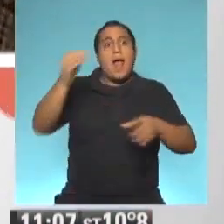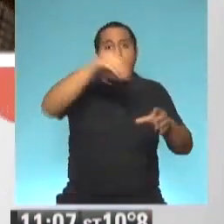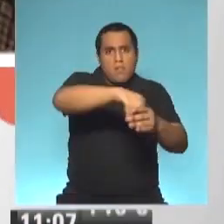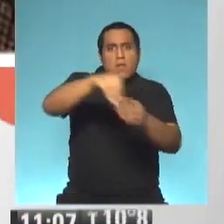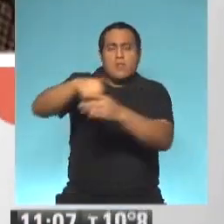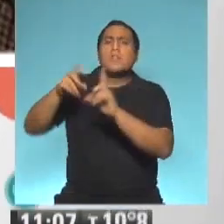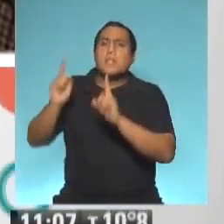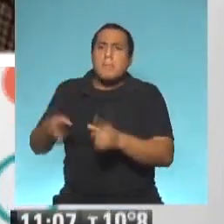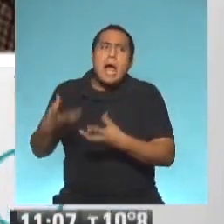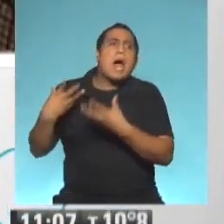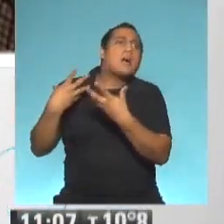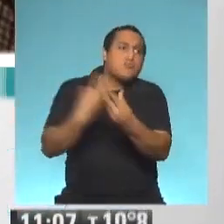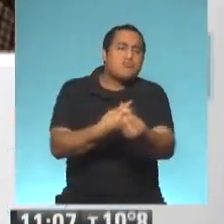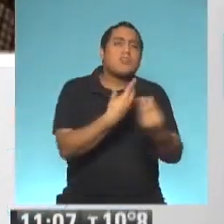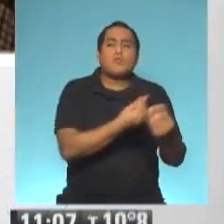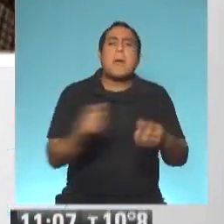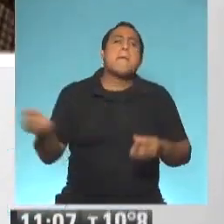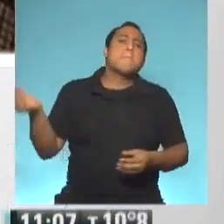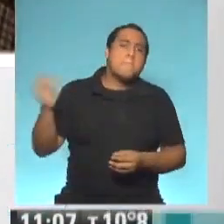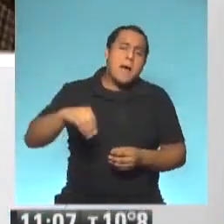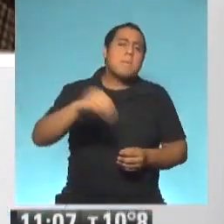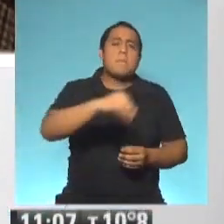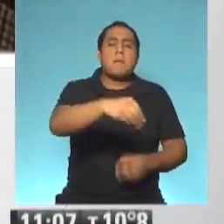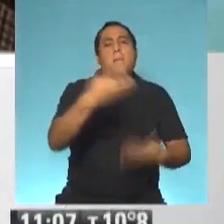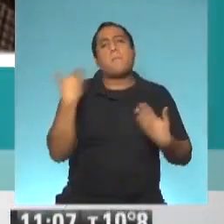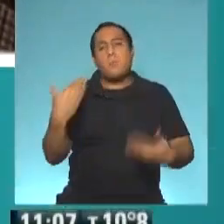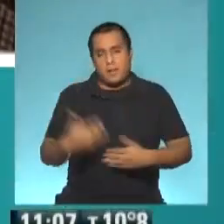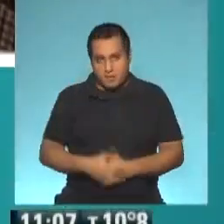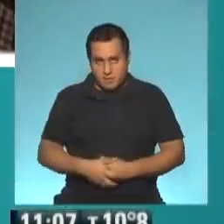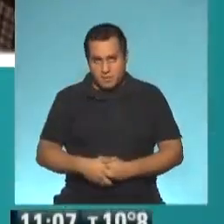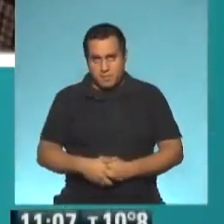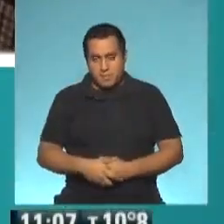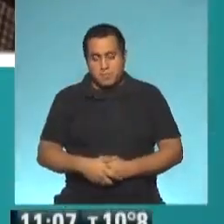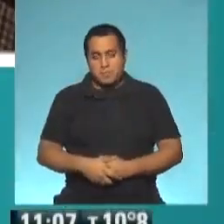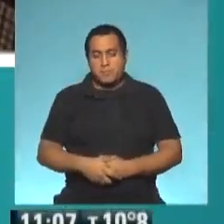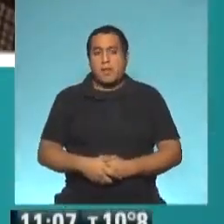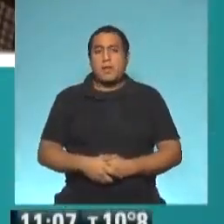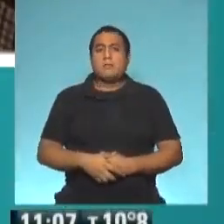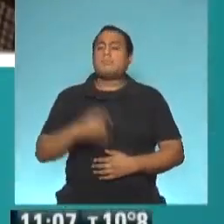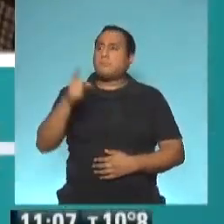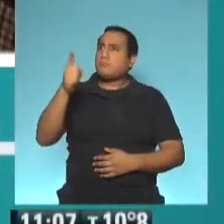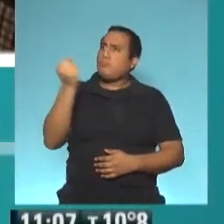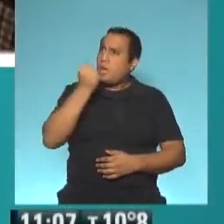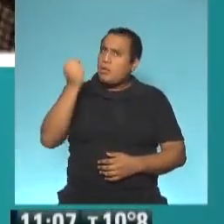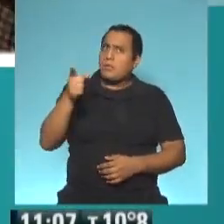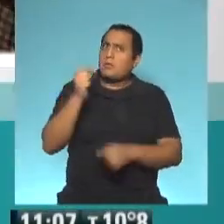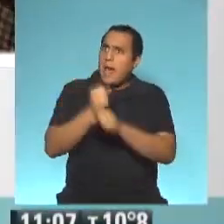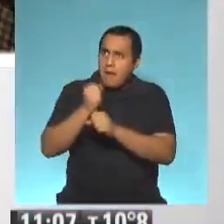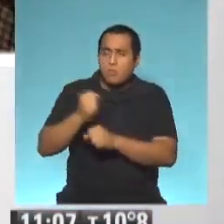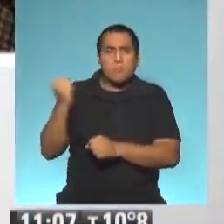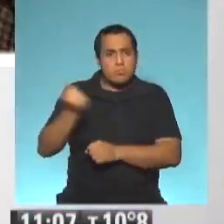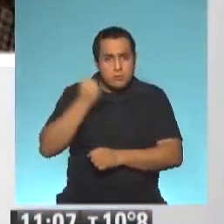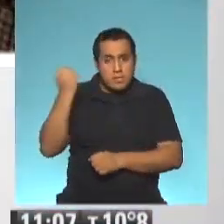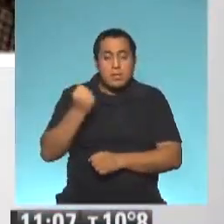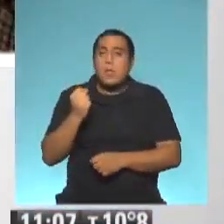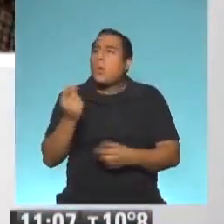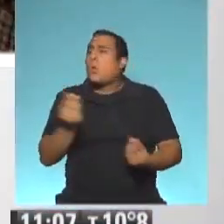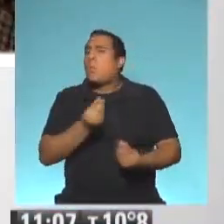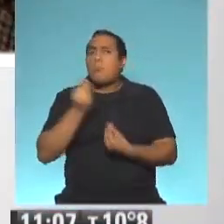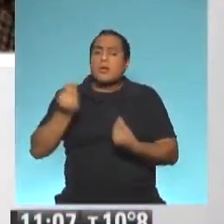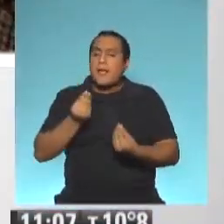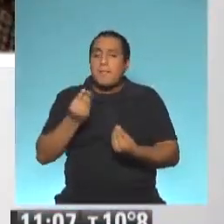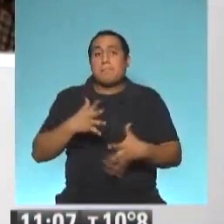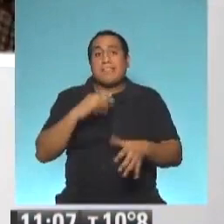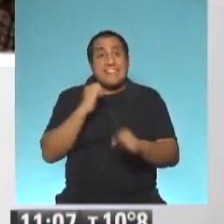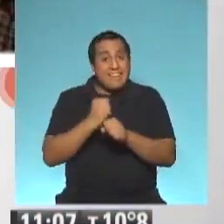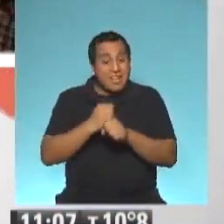potencialidad, digamos, de identificar posibles donantes. Claro, Todo muy esto importante esa requiere tarea que usted hace referencia, Sorati, porque hay un trabajo